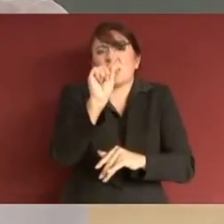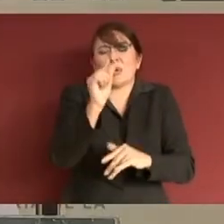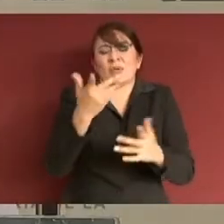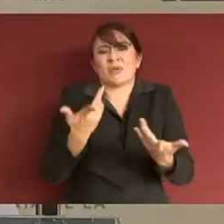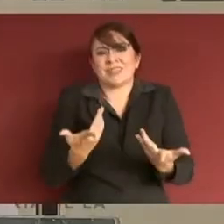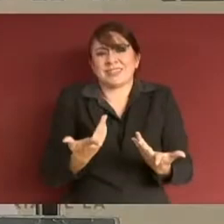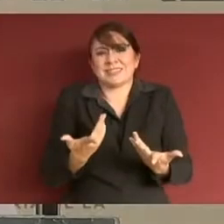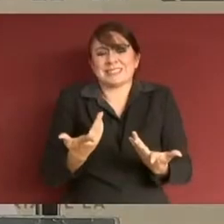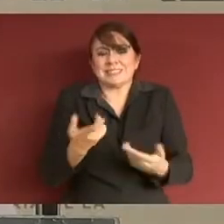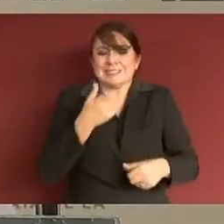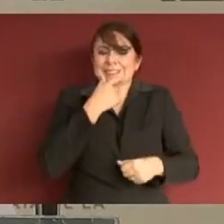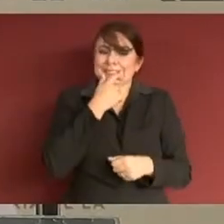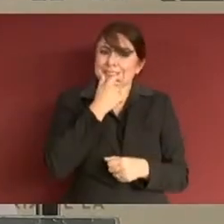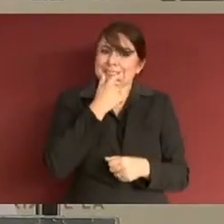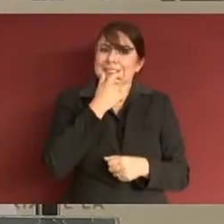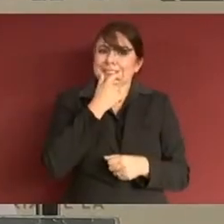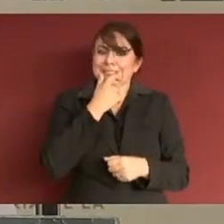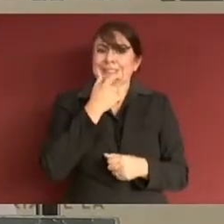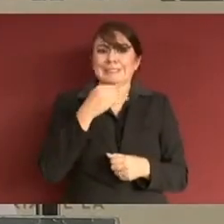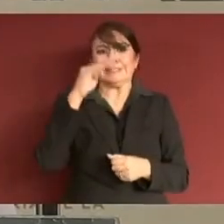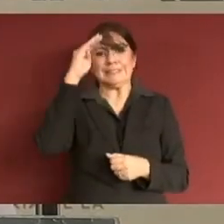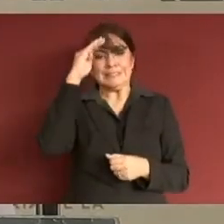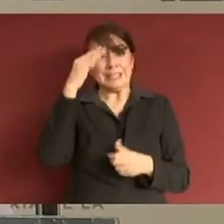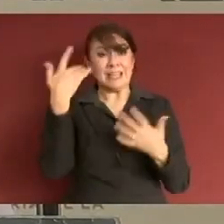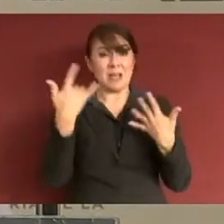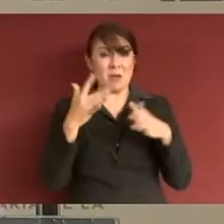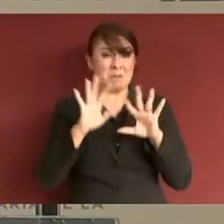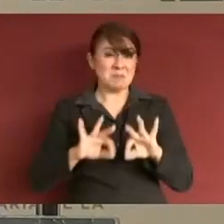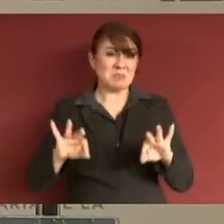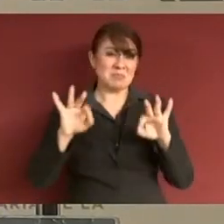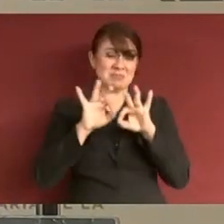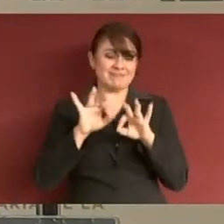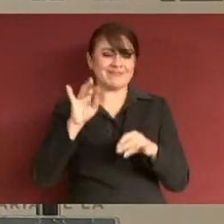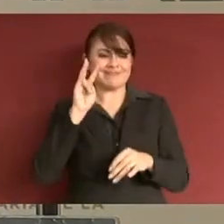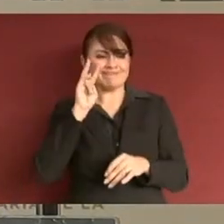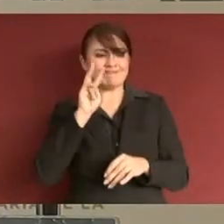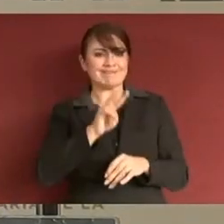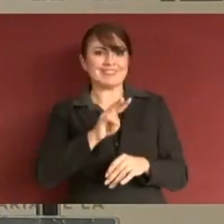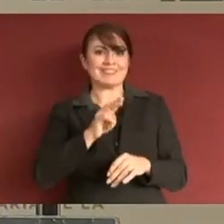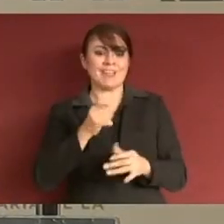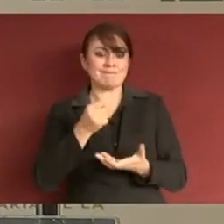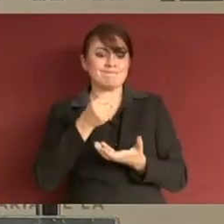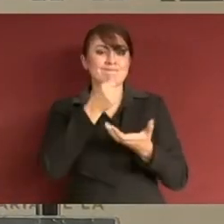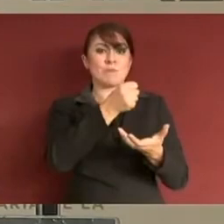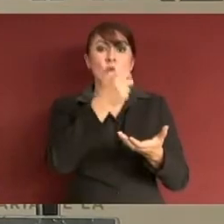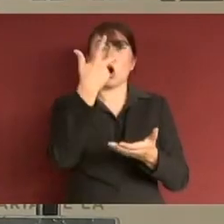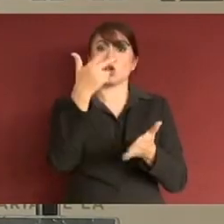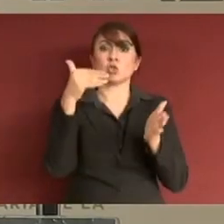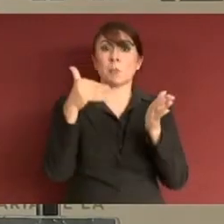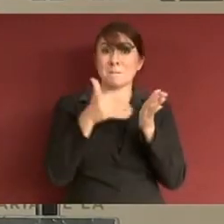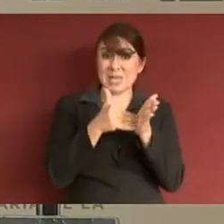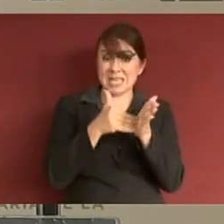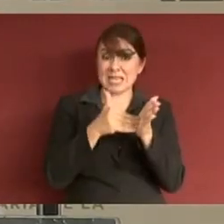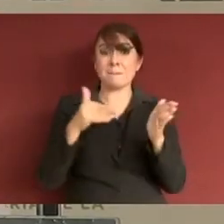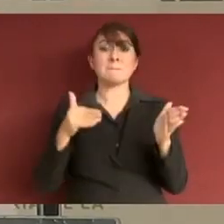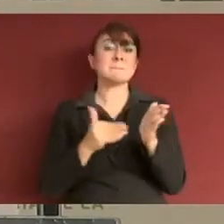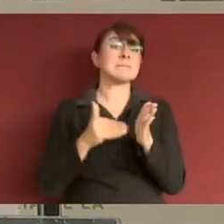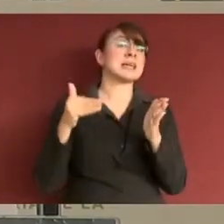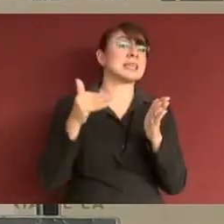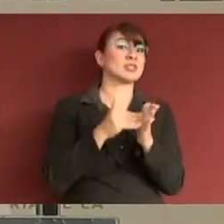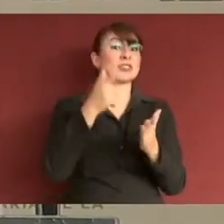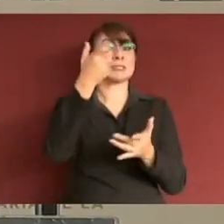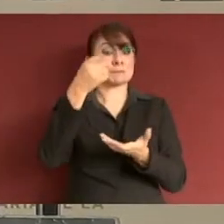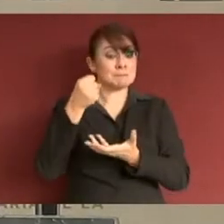nos demandaba pues alrededor de 8,000 millones de pesos para